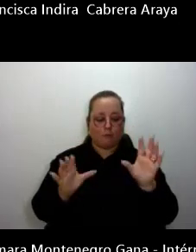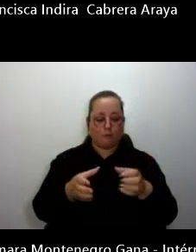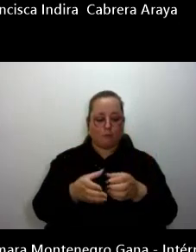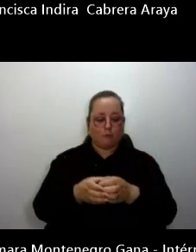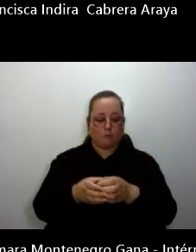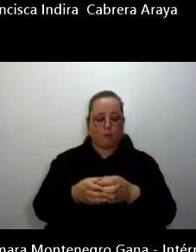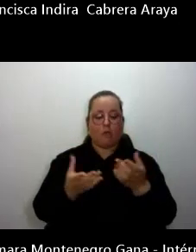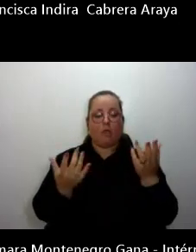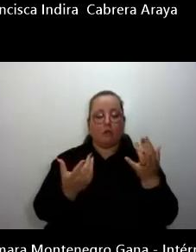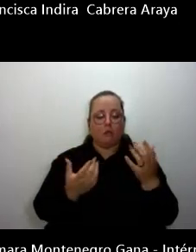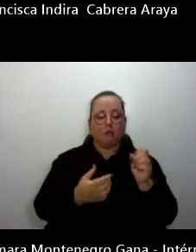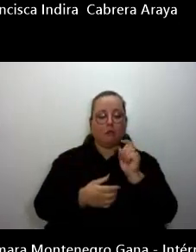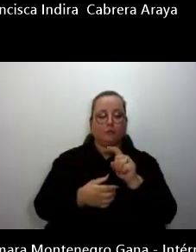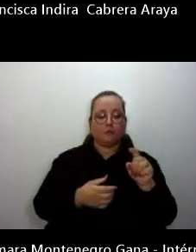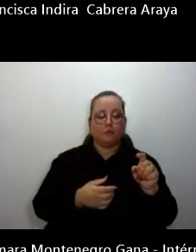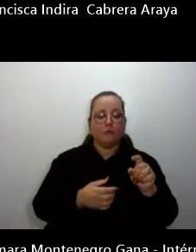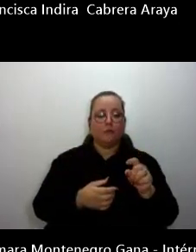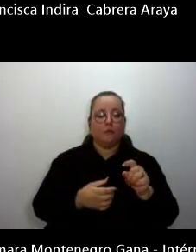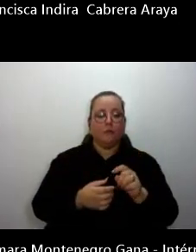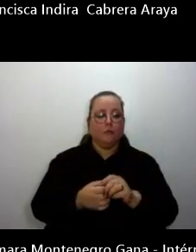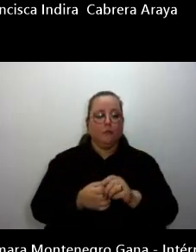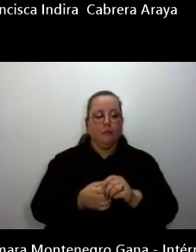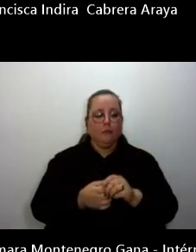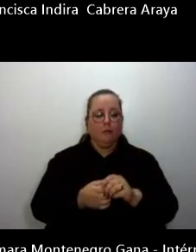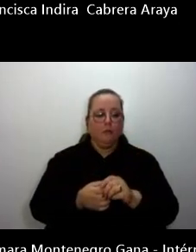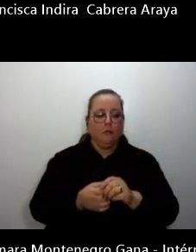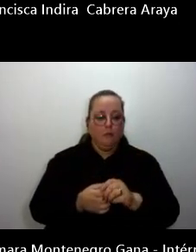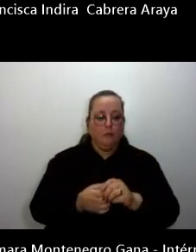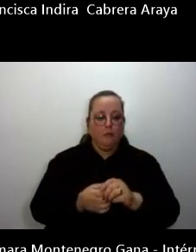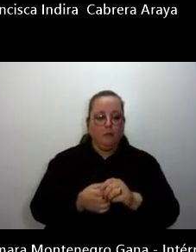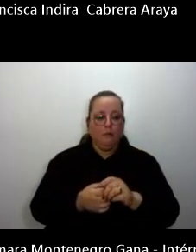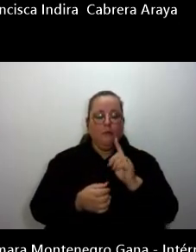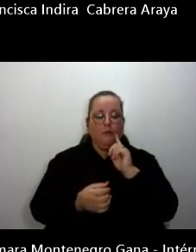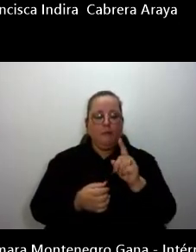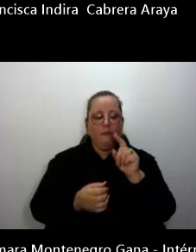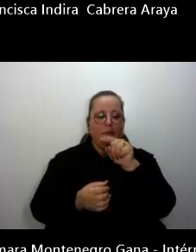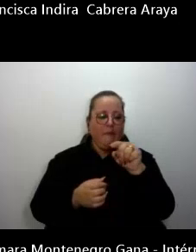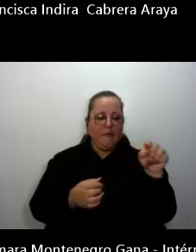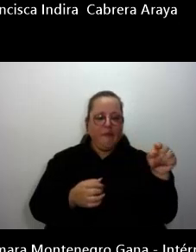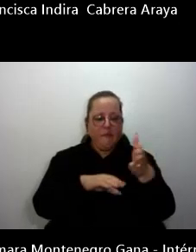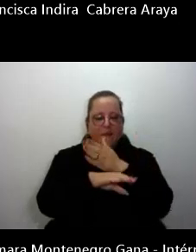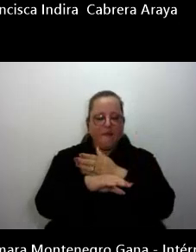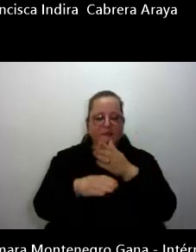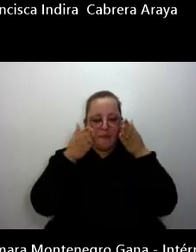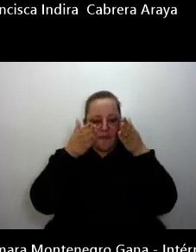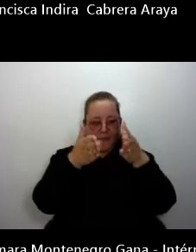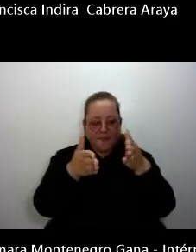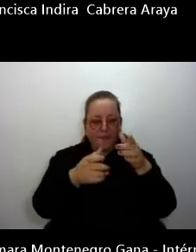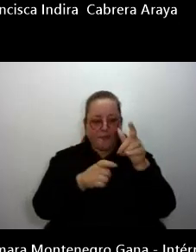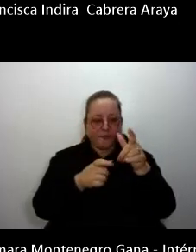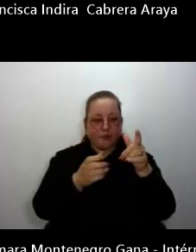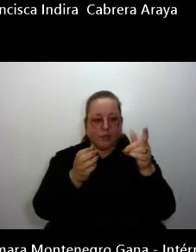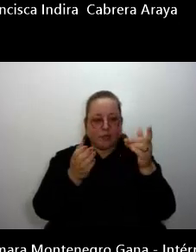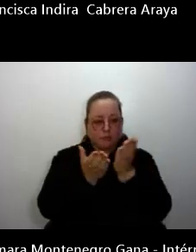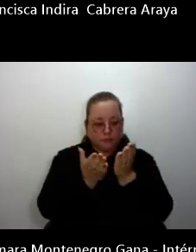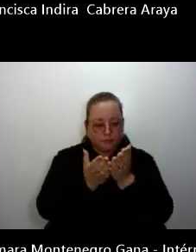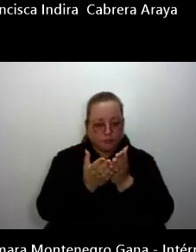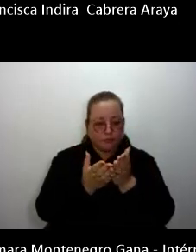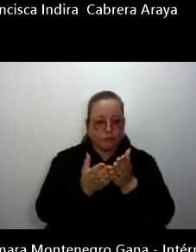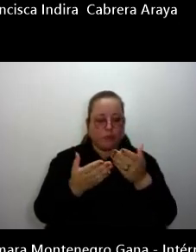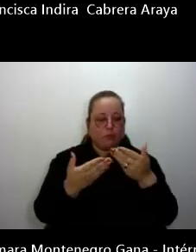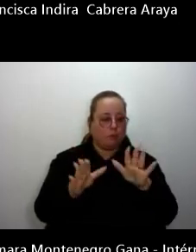que efectivamente sean quienes prioritariamente puedan, ¿verdad?, atender al estudiante en caso que